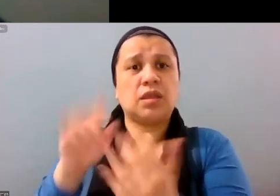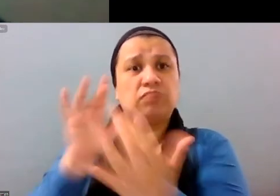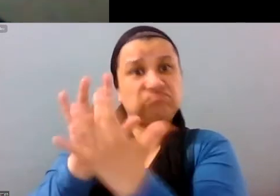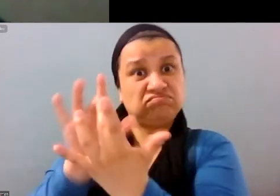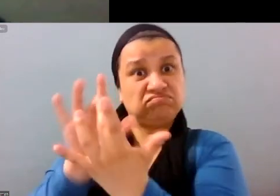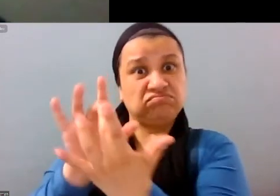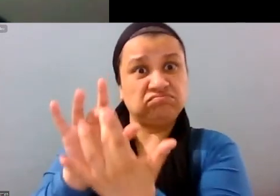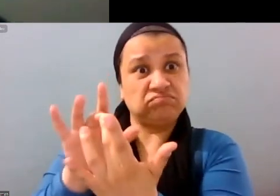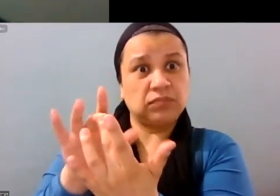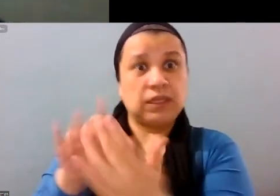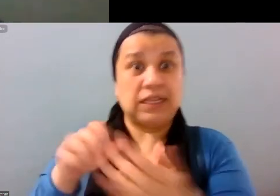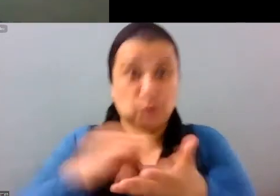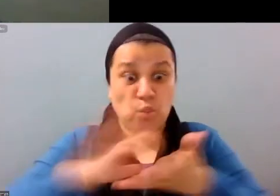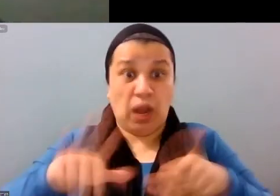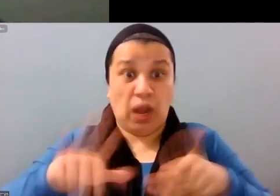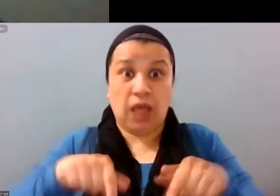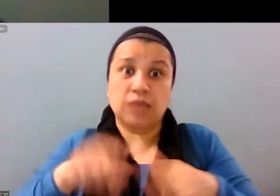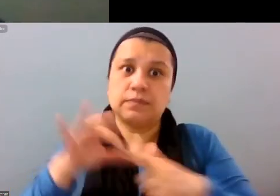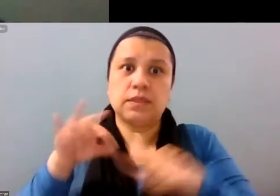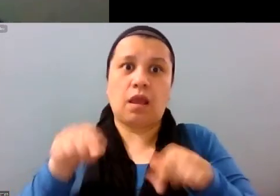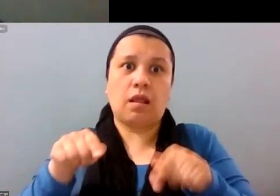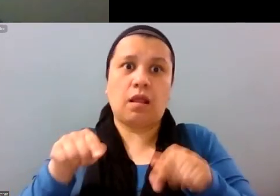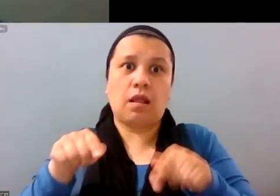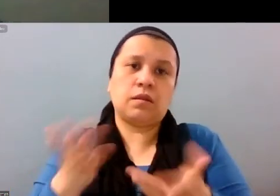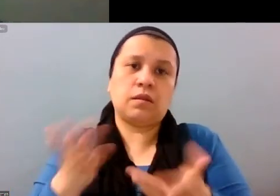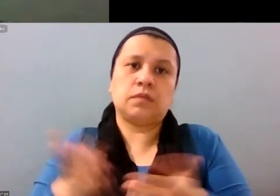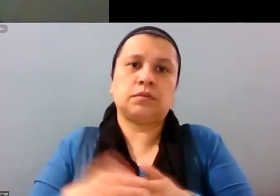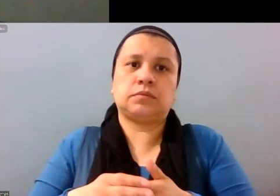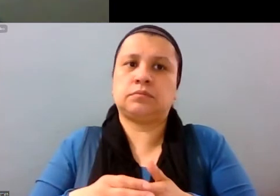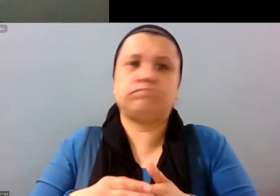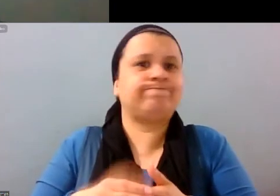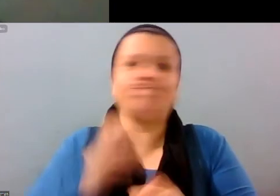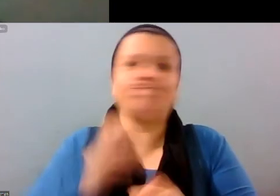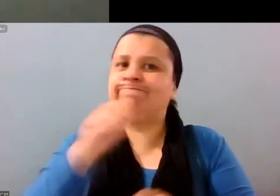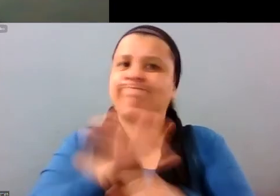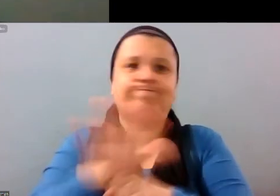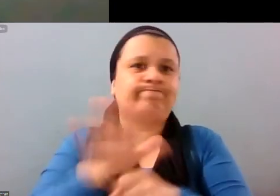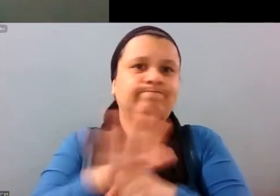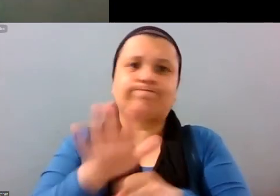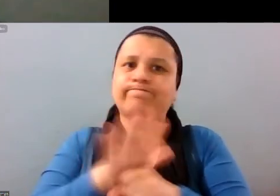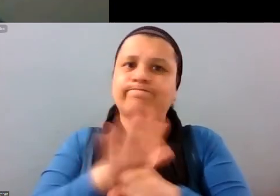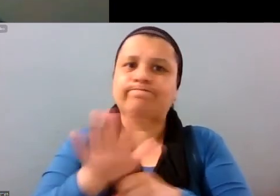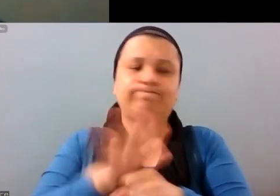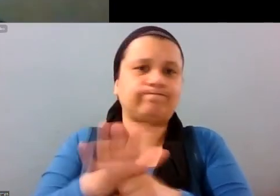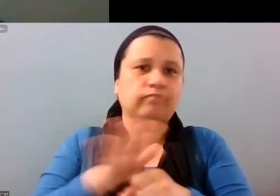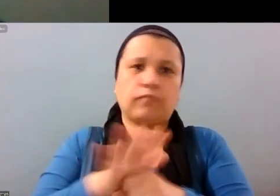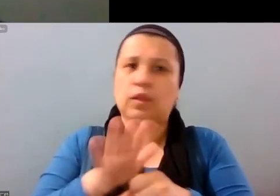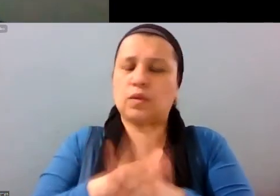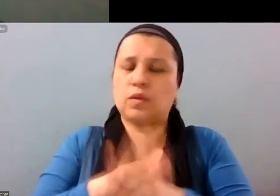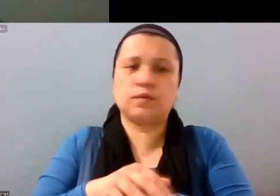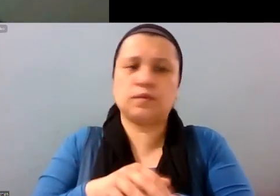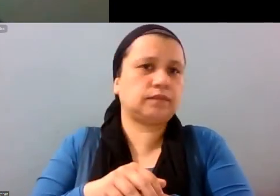primaria este no era suficiente no era suficiente el recargo